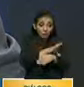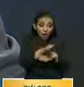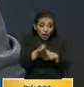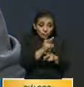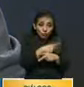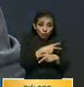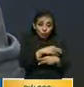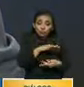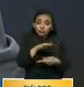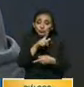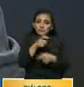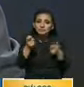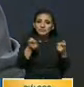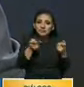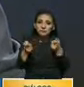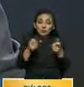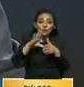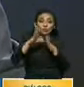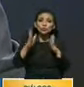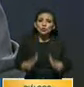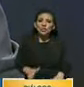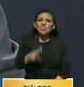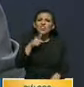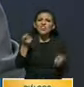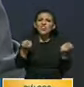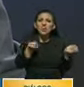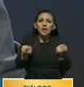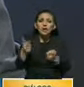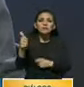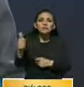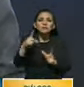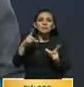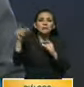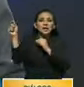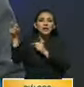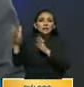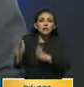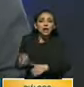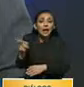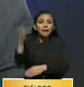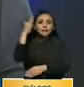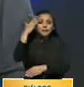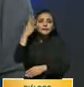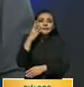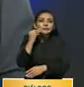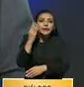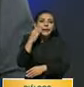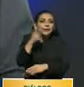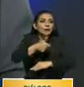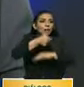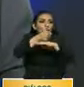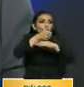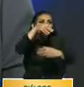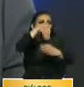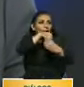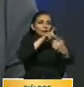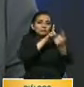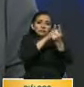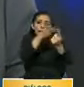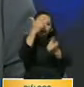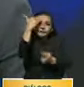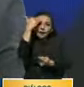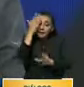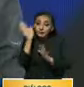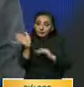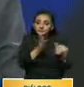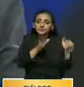Los consulados por los migrantes, porque son ellos los que están mejor relacionados con las autoridades locales. En